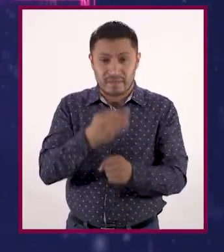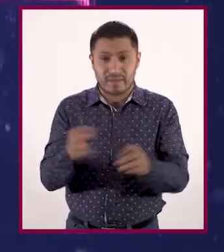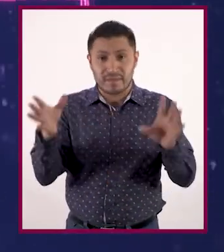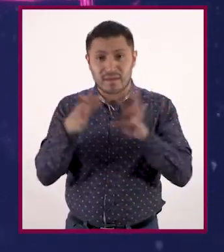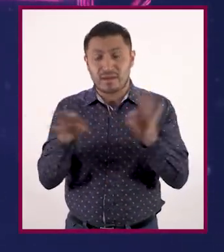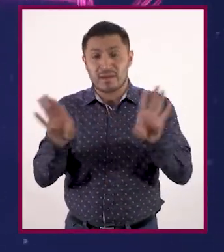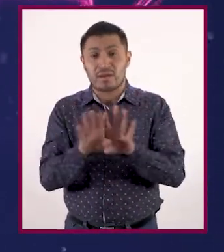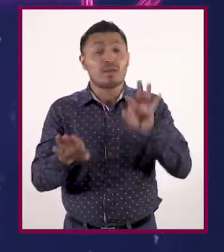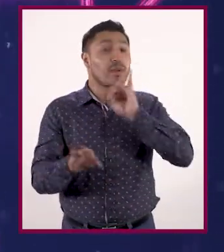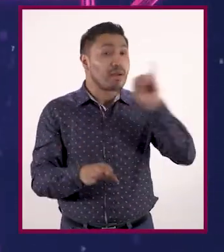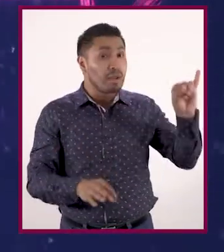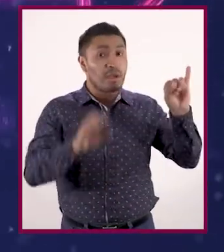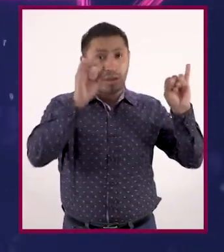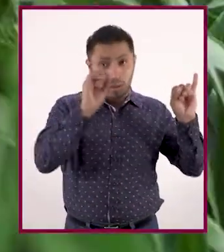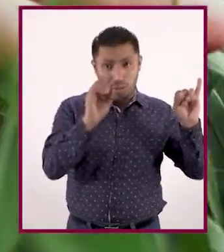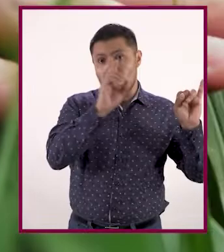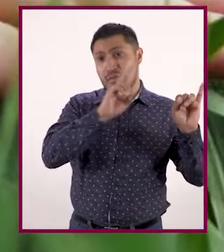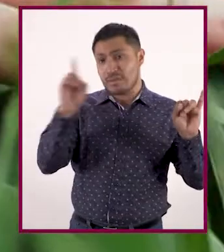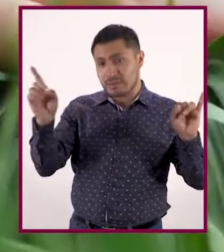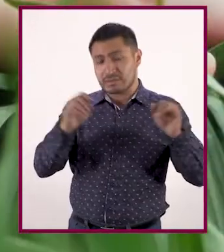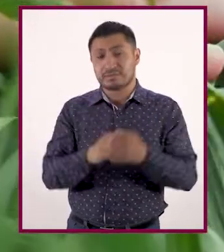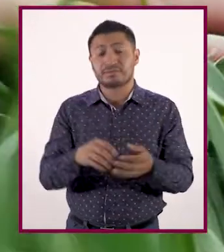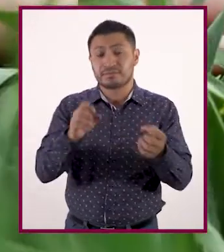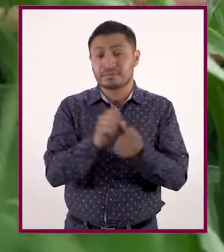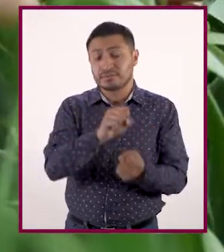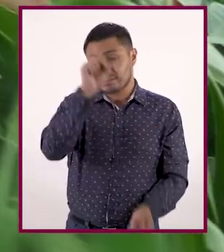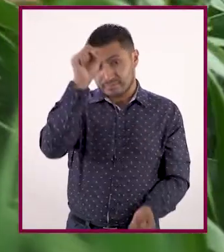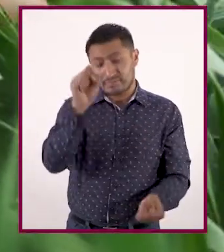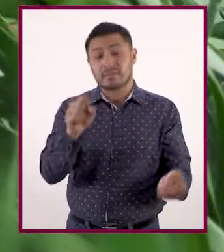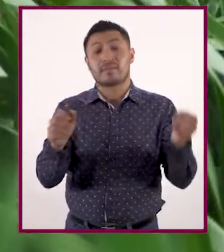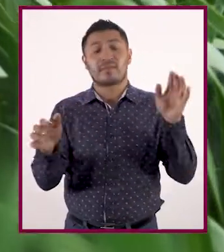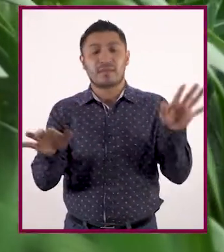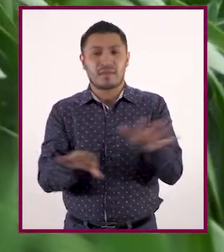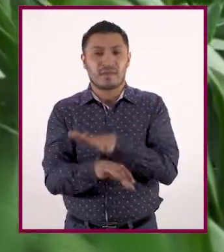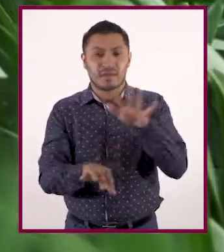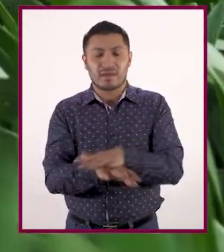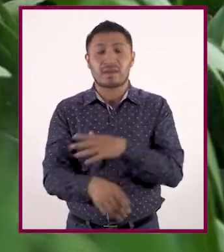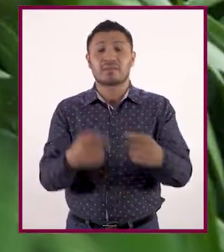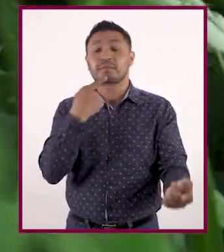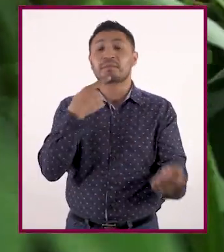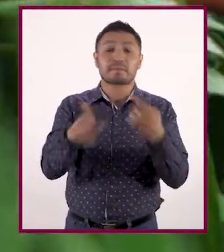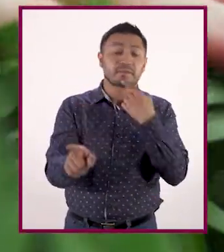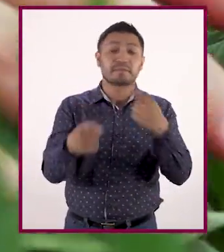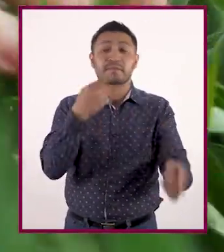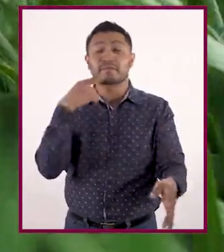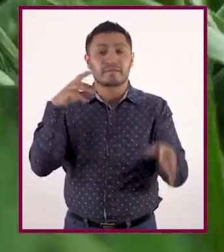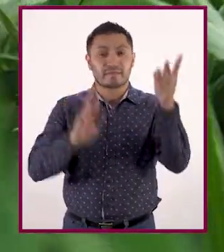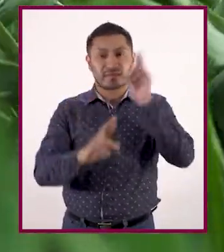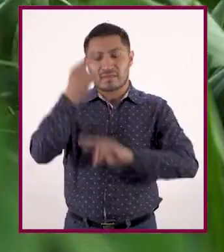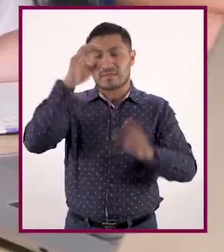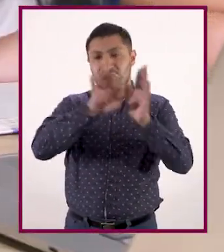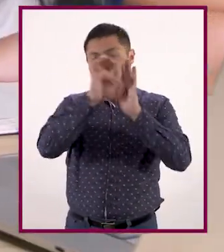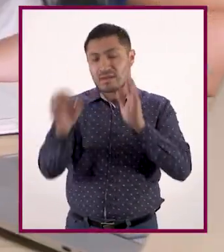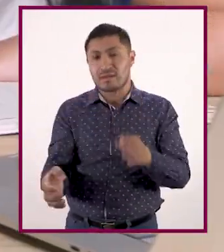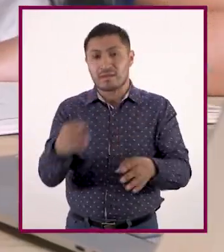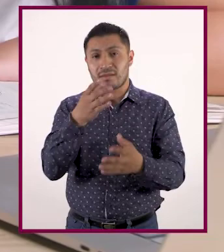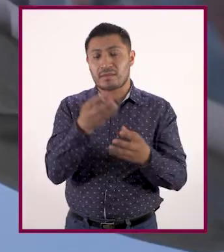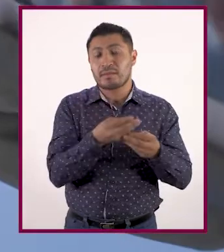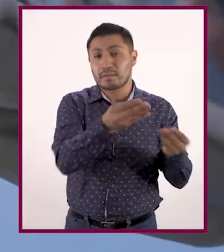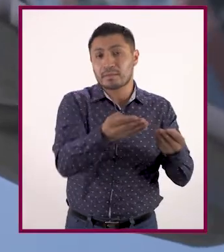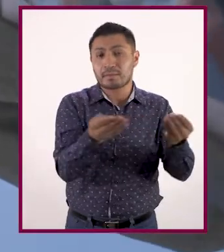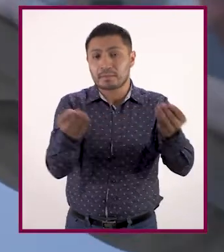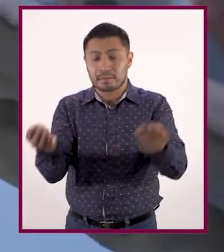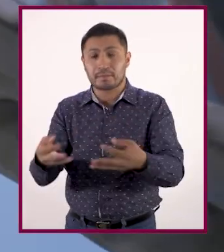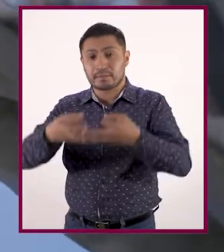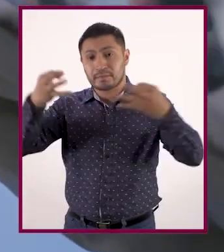como de izquierda o de derecha la constitución reivindicaba demandas de la revolución como el reparto agrario la educación